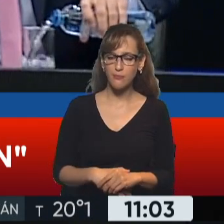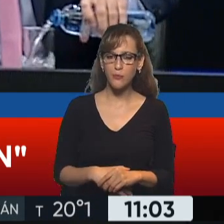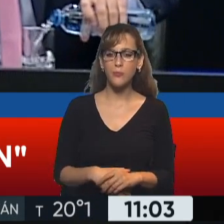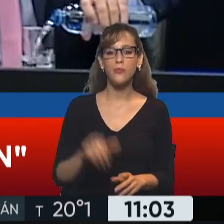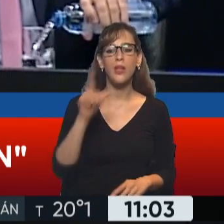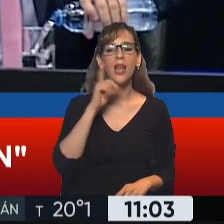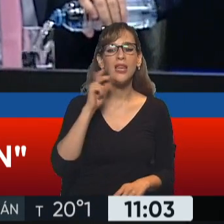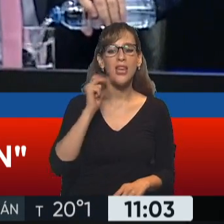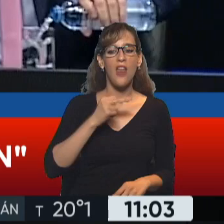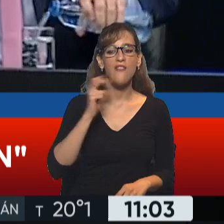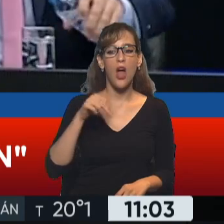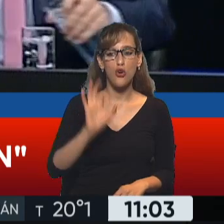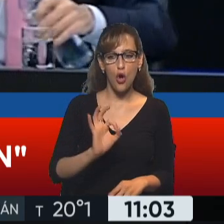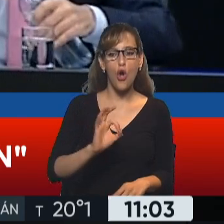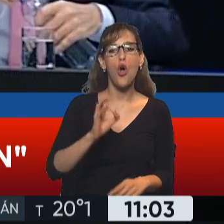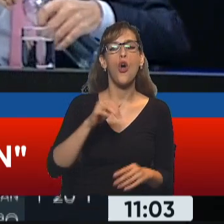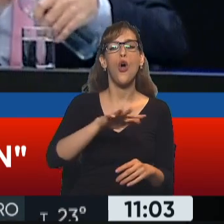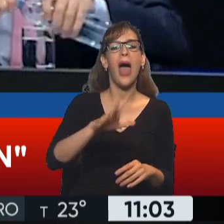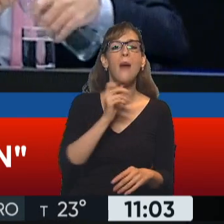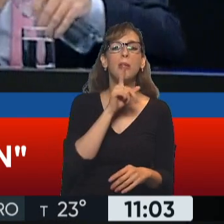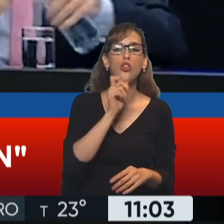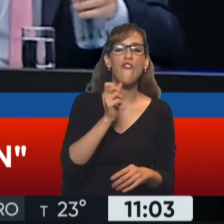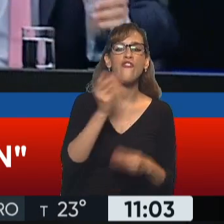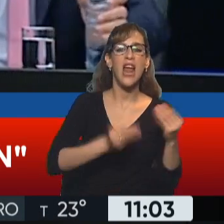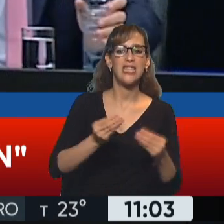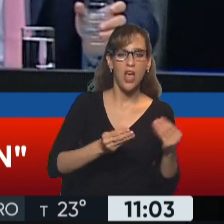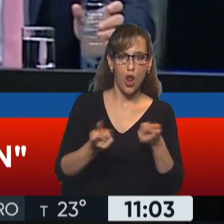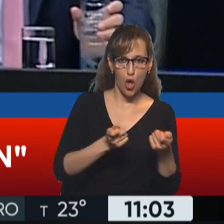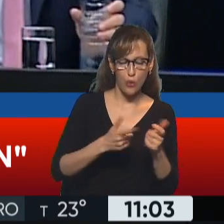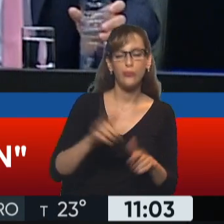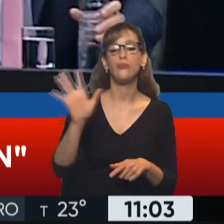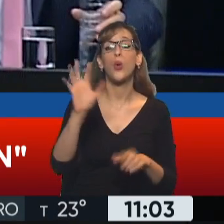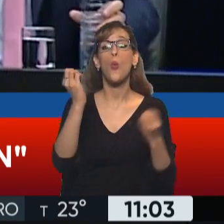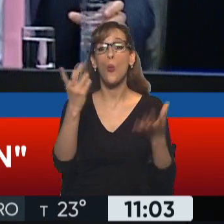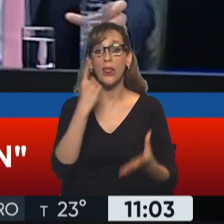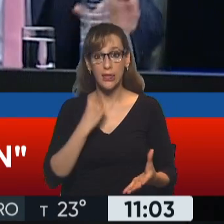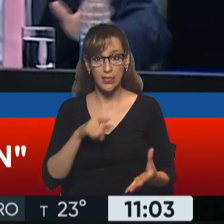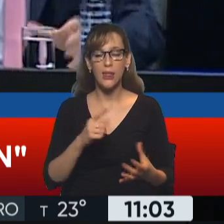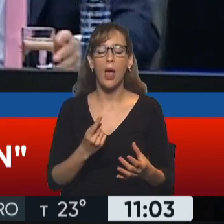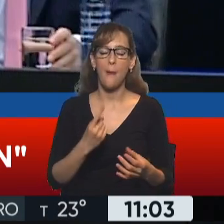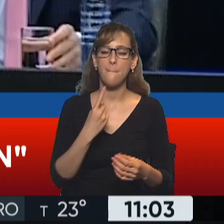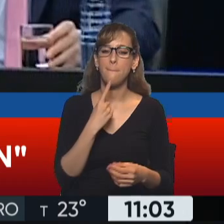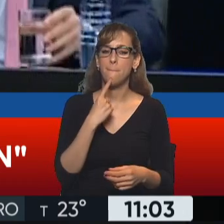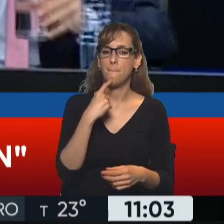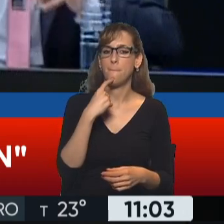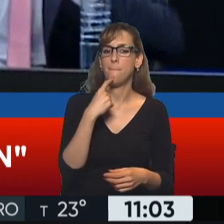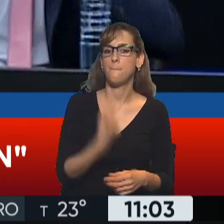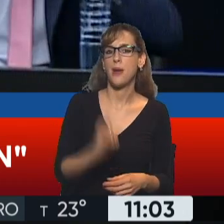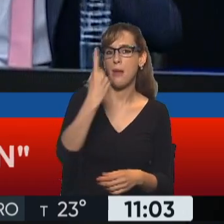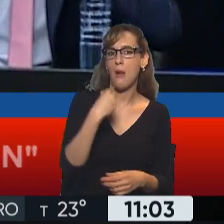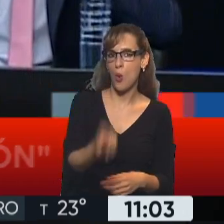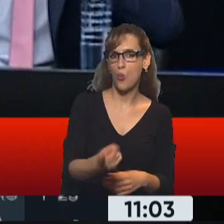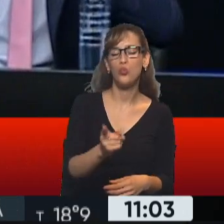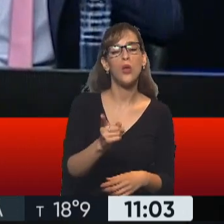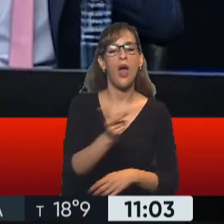Liliana Franco, de Ámbito Financiero. Buenos días. La primera pregunta es para el jefe